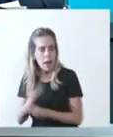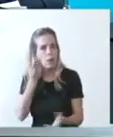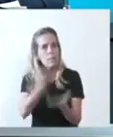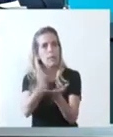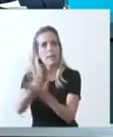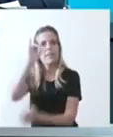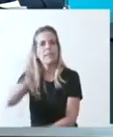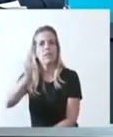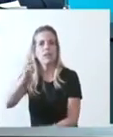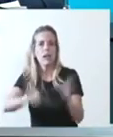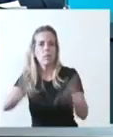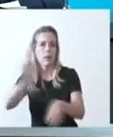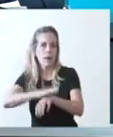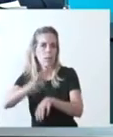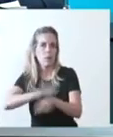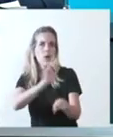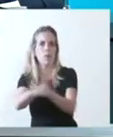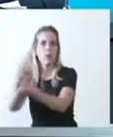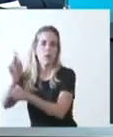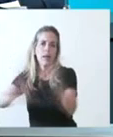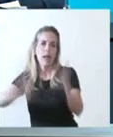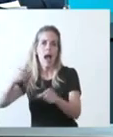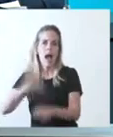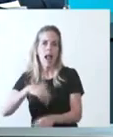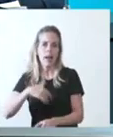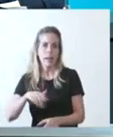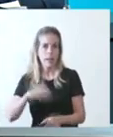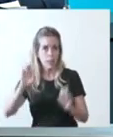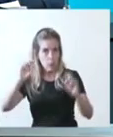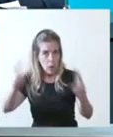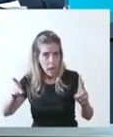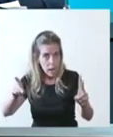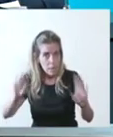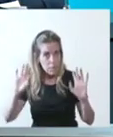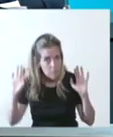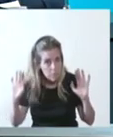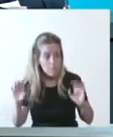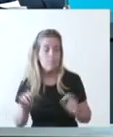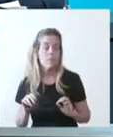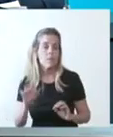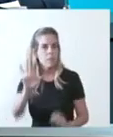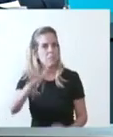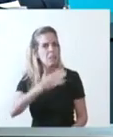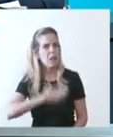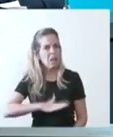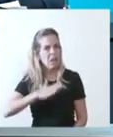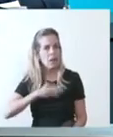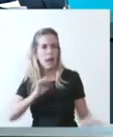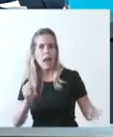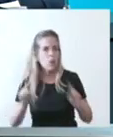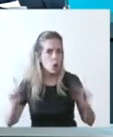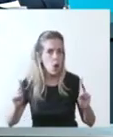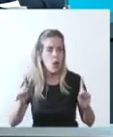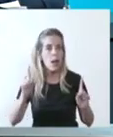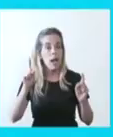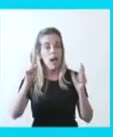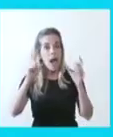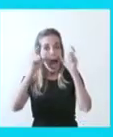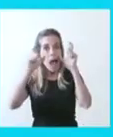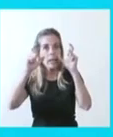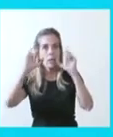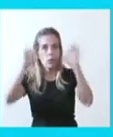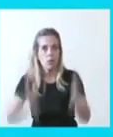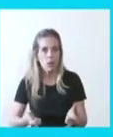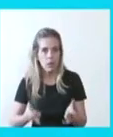a los argentinos. ¿De acuerdo? No intranquilizarse, estar atentos, como